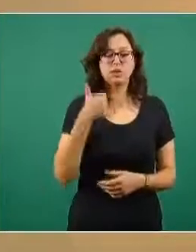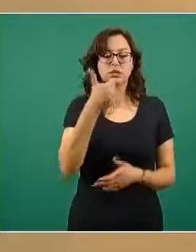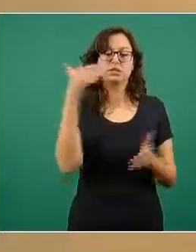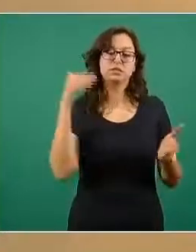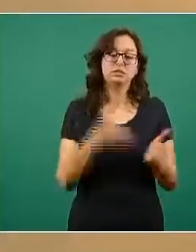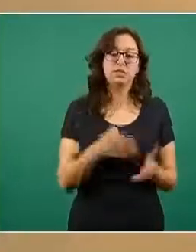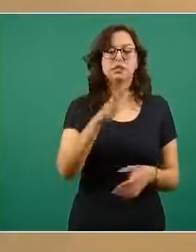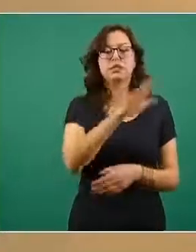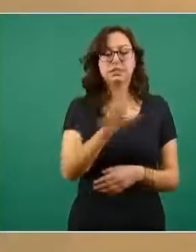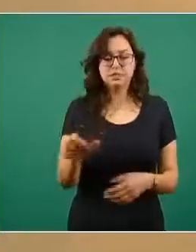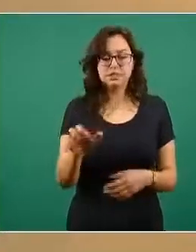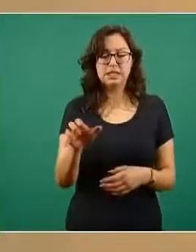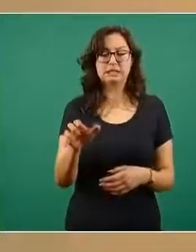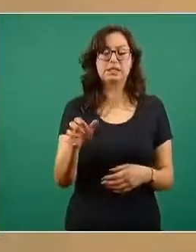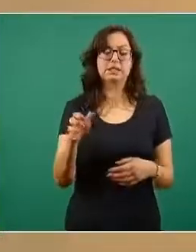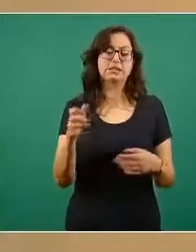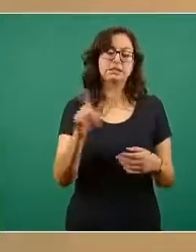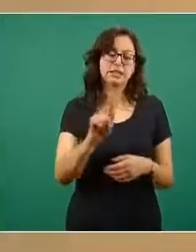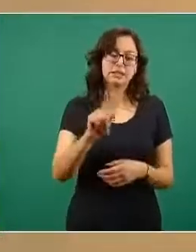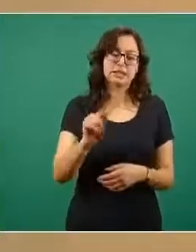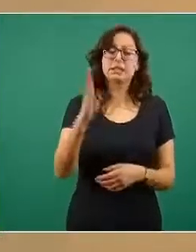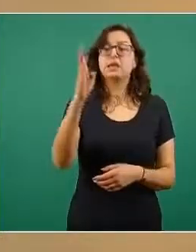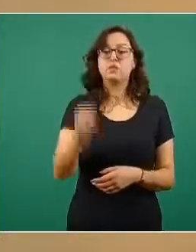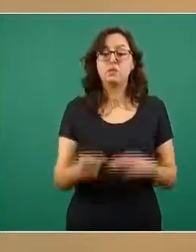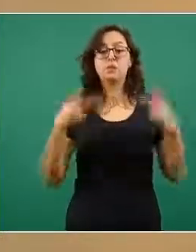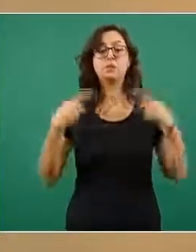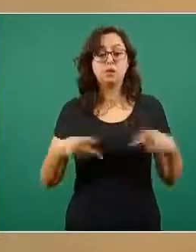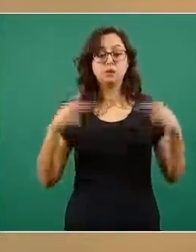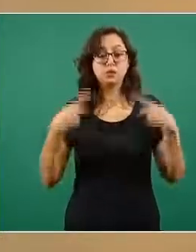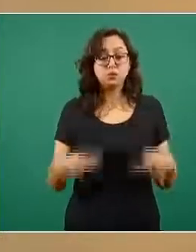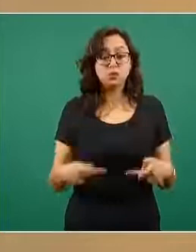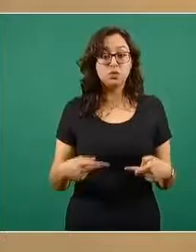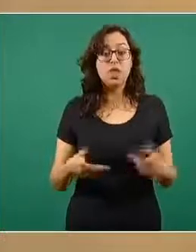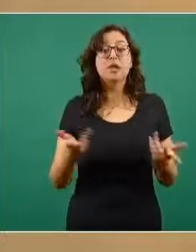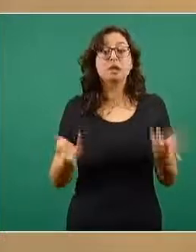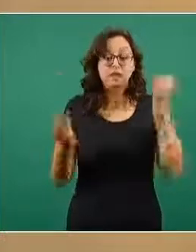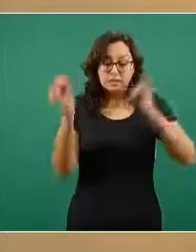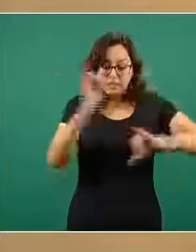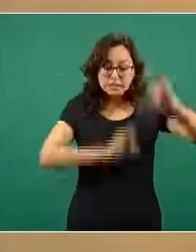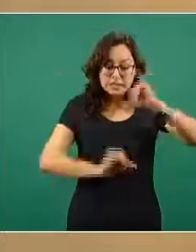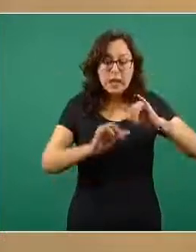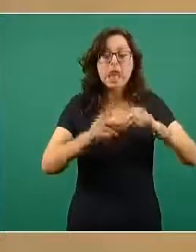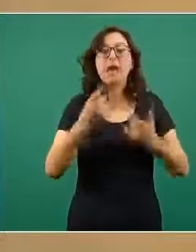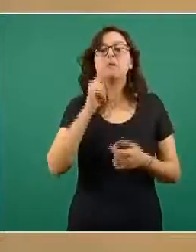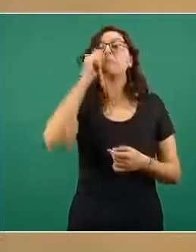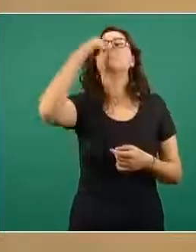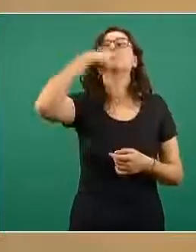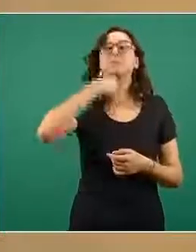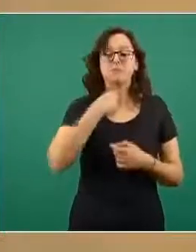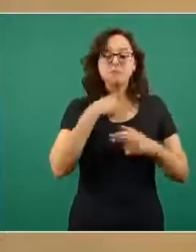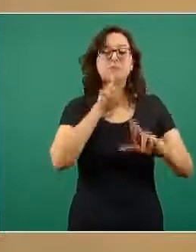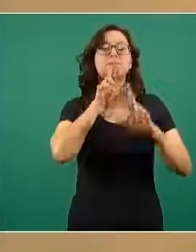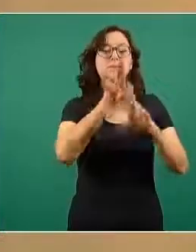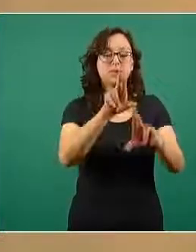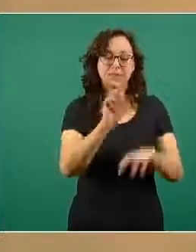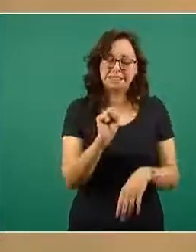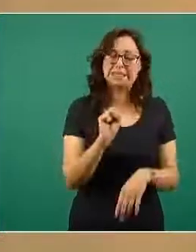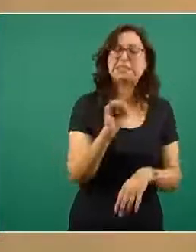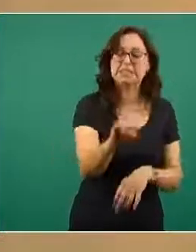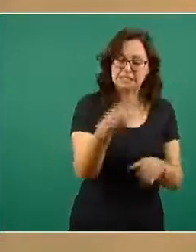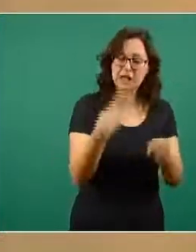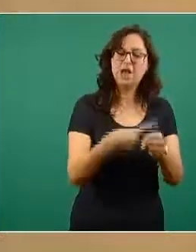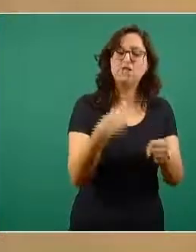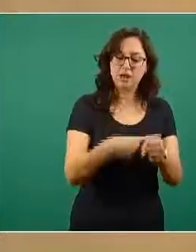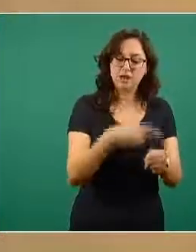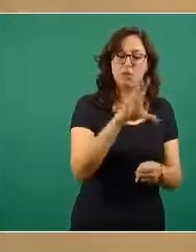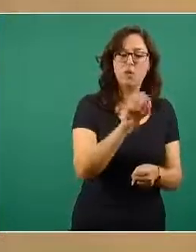156.579 defunciones con un resultado positivo a la prueba del virus SARS-CoV-2. Recordemos que